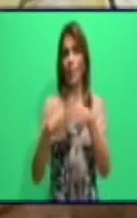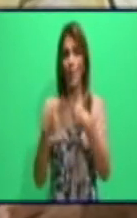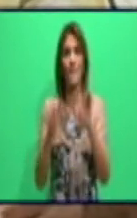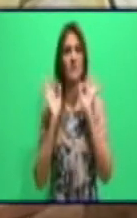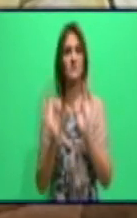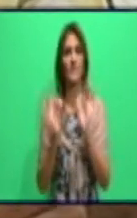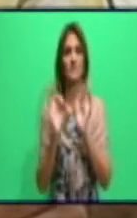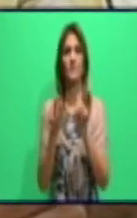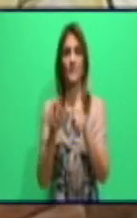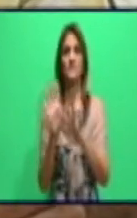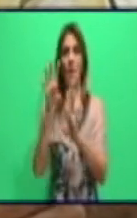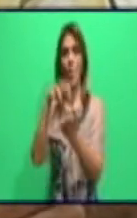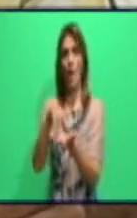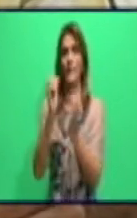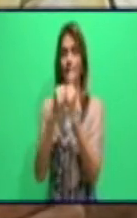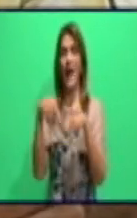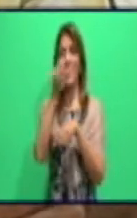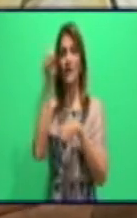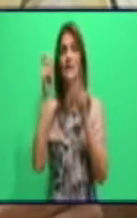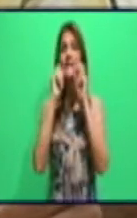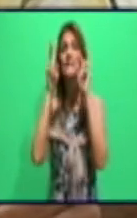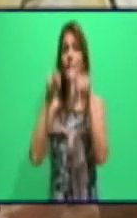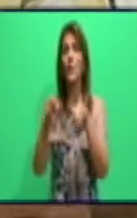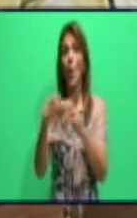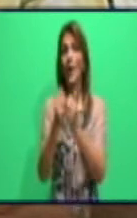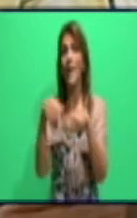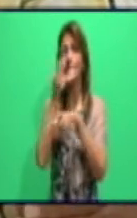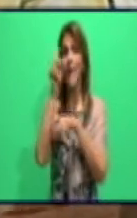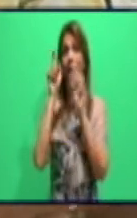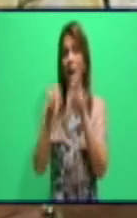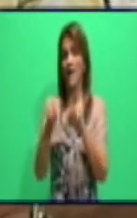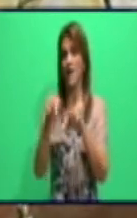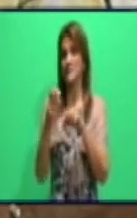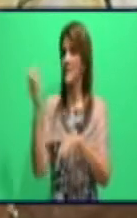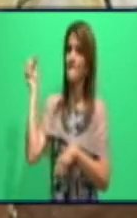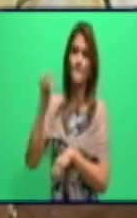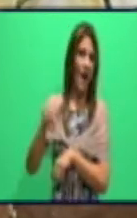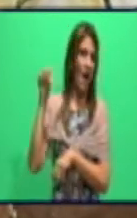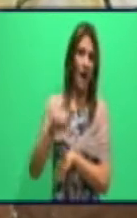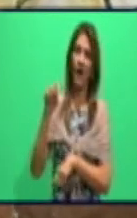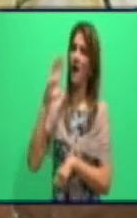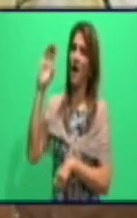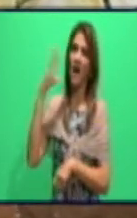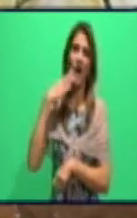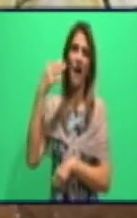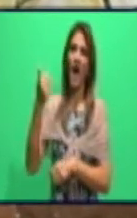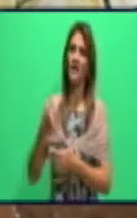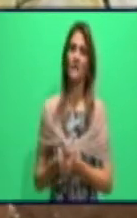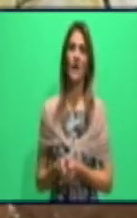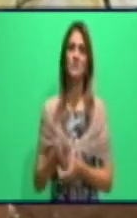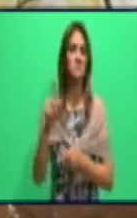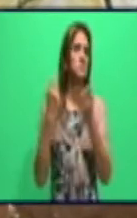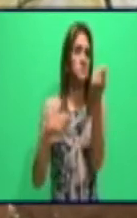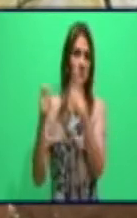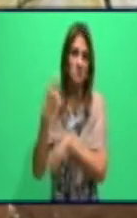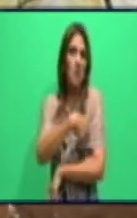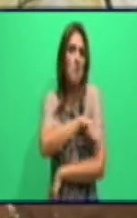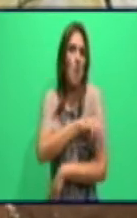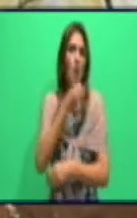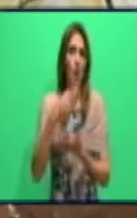detectó allí que el pan estaba con mala calidad tenía así de el pan a la población se quejó los inspectores